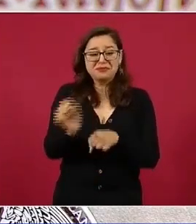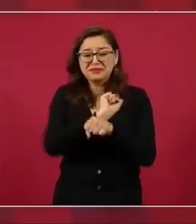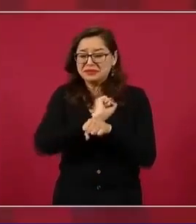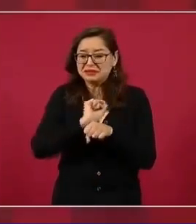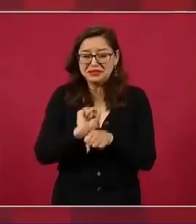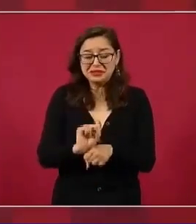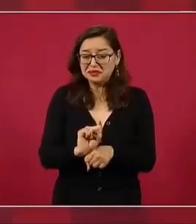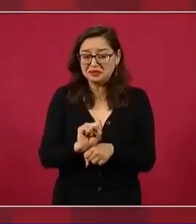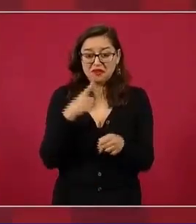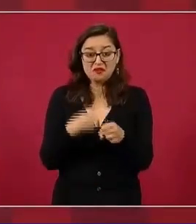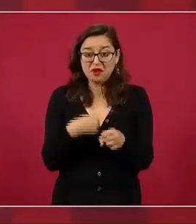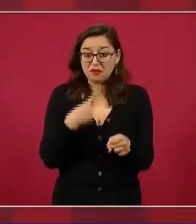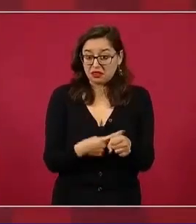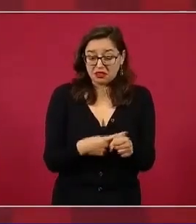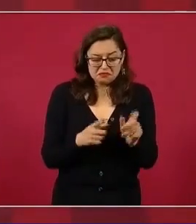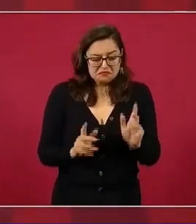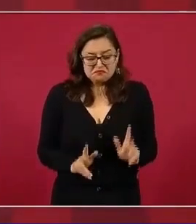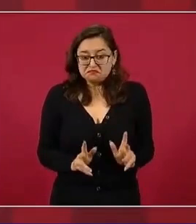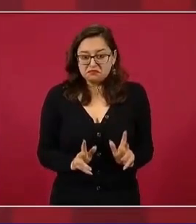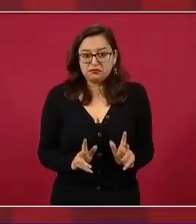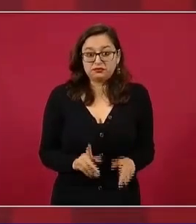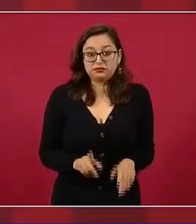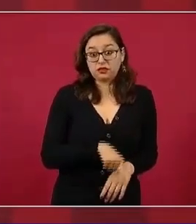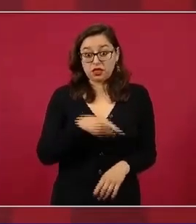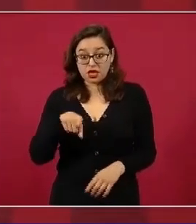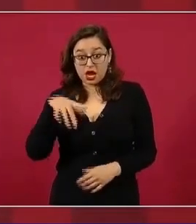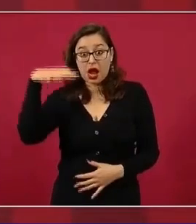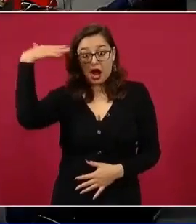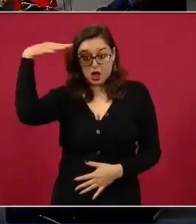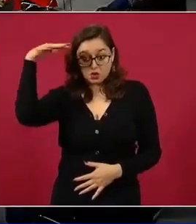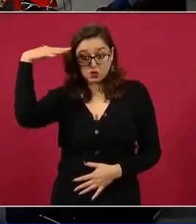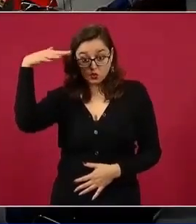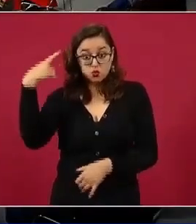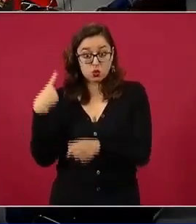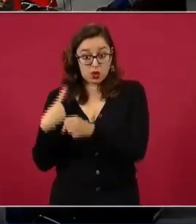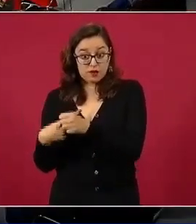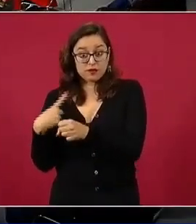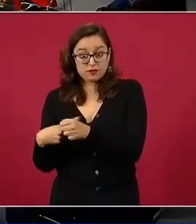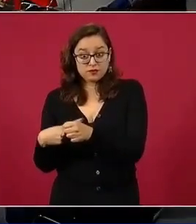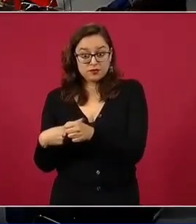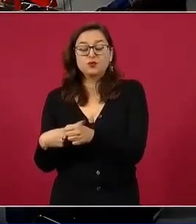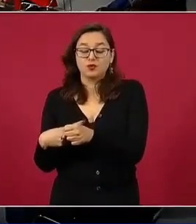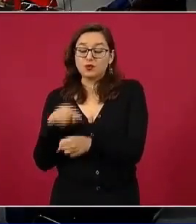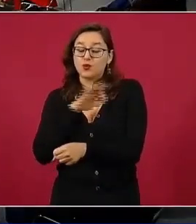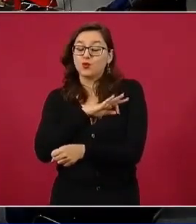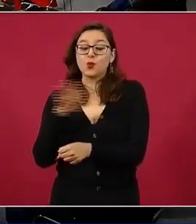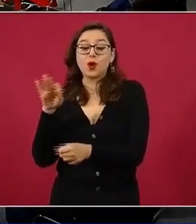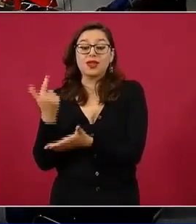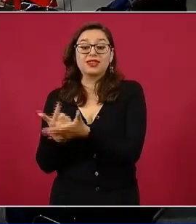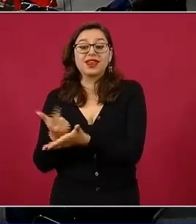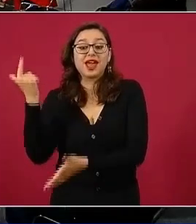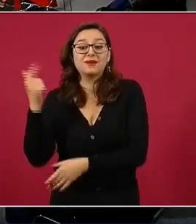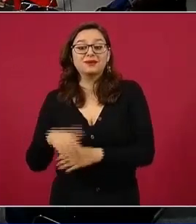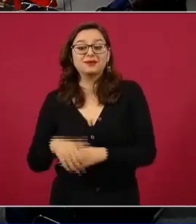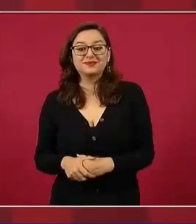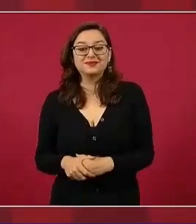leve. Si da en la edad adulta, puede dar una enfermedad grave, también